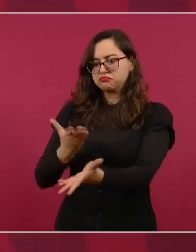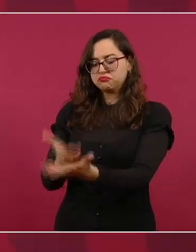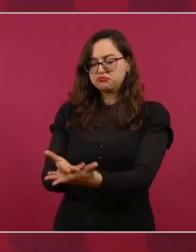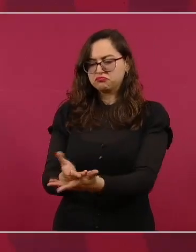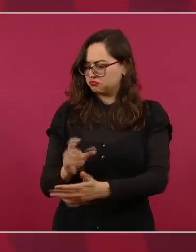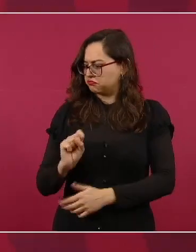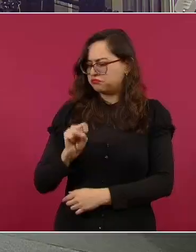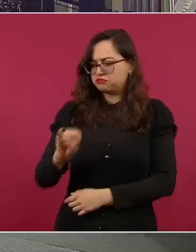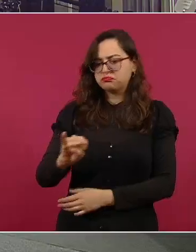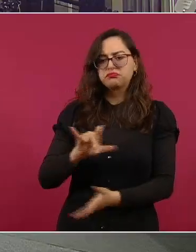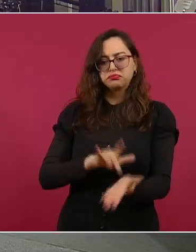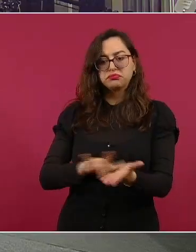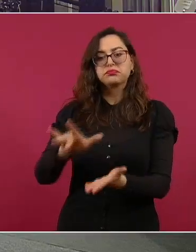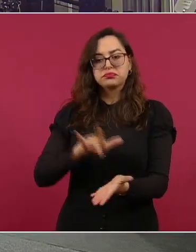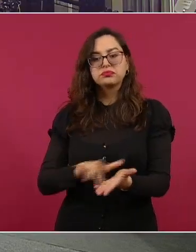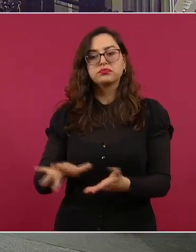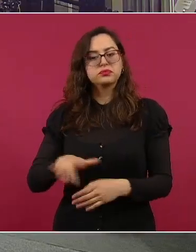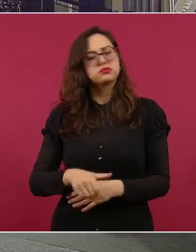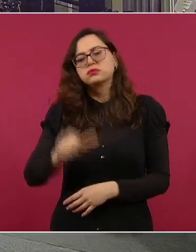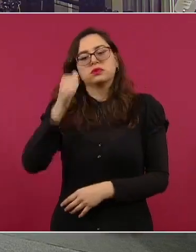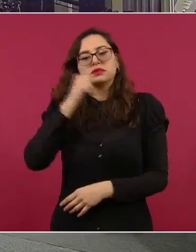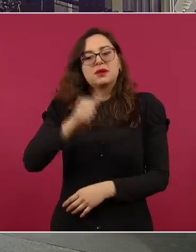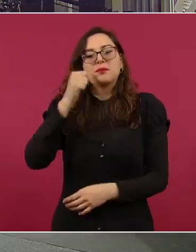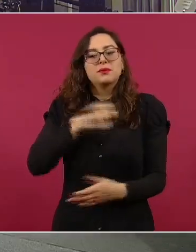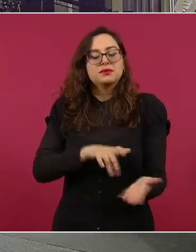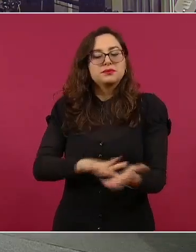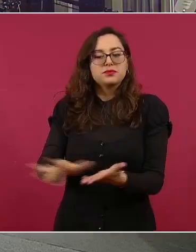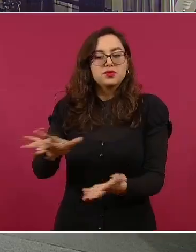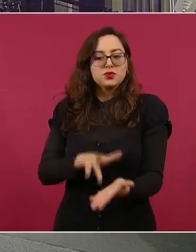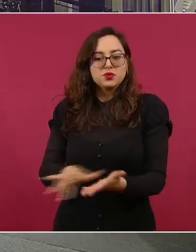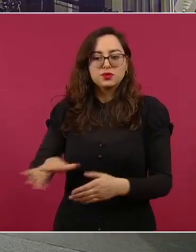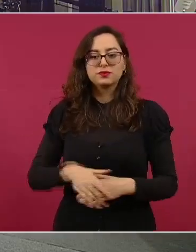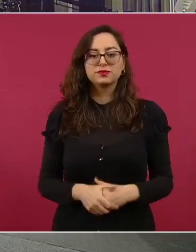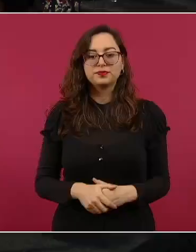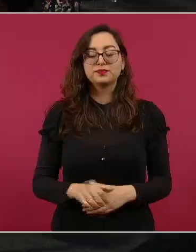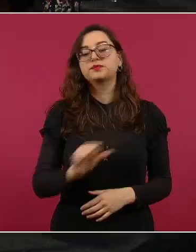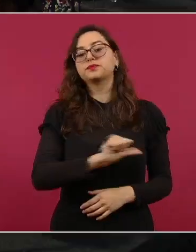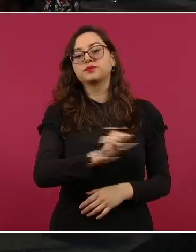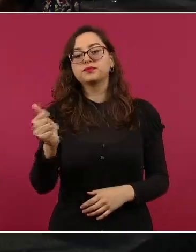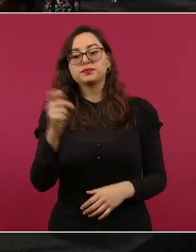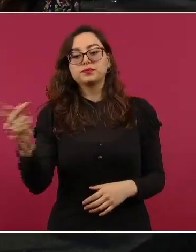todo nuestro apoyo, como siempre. ¿Quién sigue?